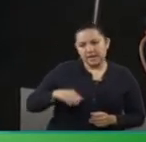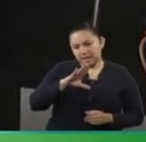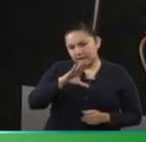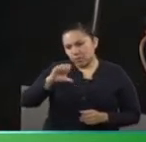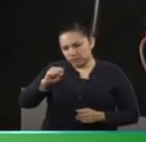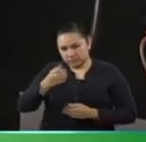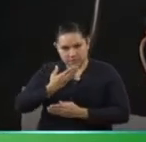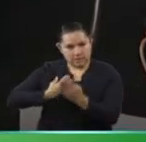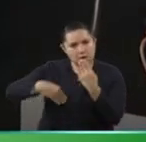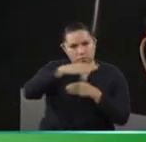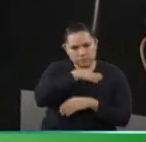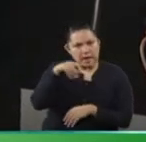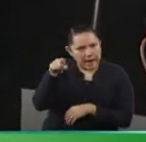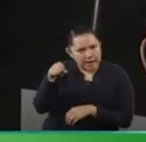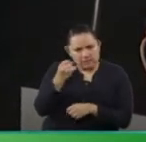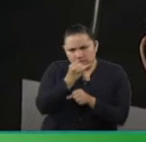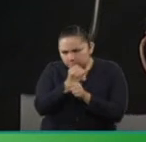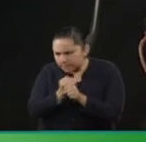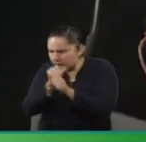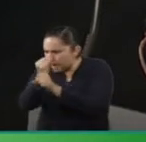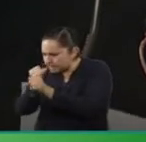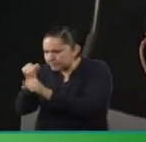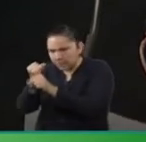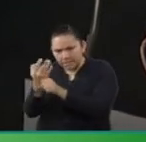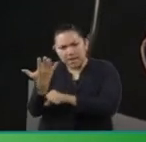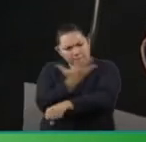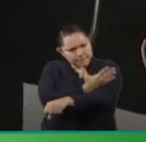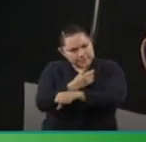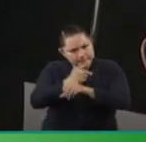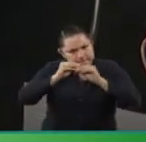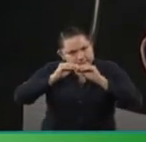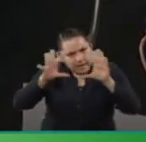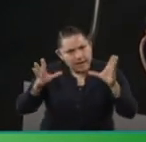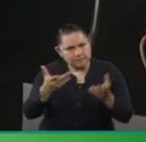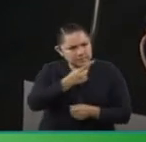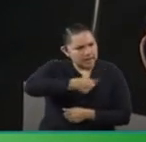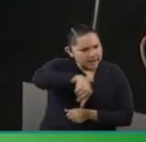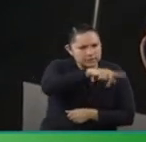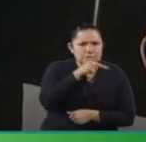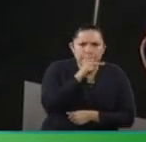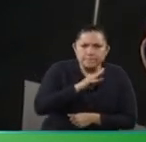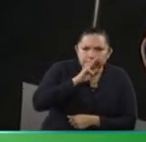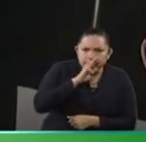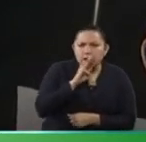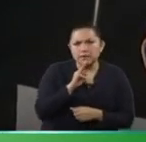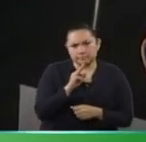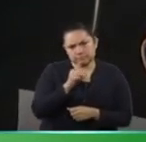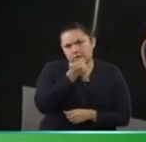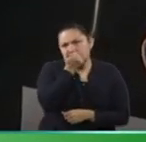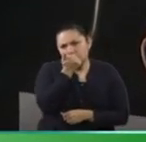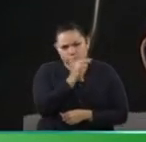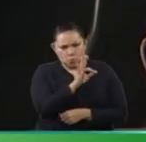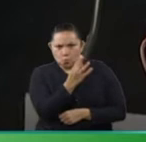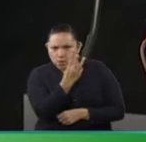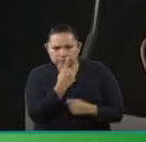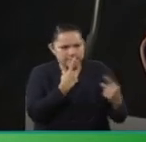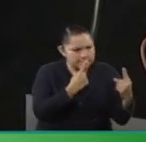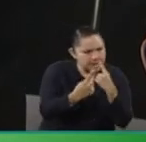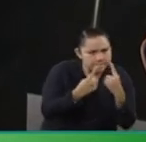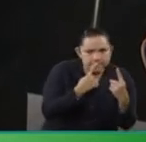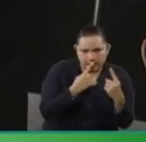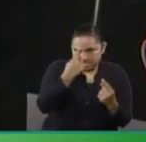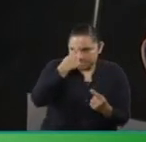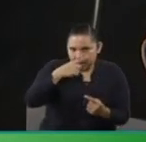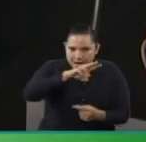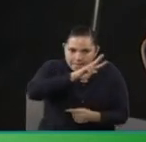mayor apertura y transparencia y diálogo con las madres y padres de Ayotzinapa para que la verdad y Justicia llega a ellos los familiares de los